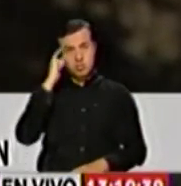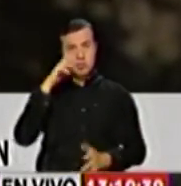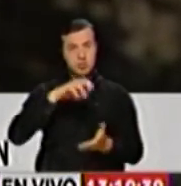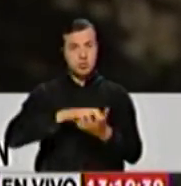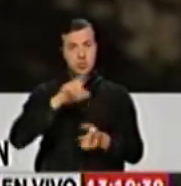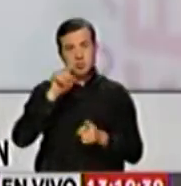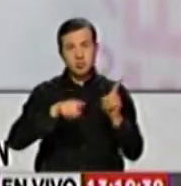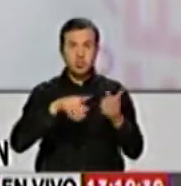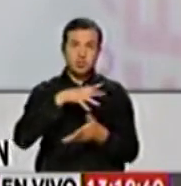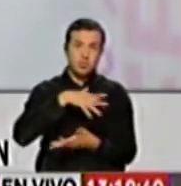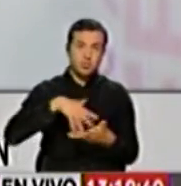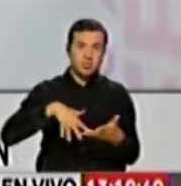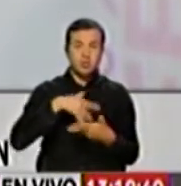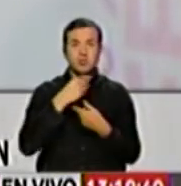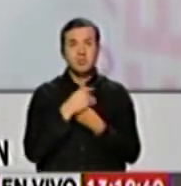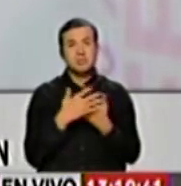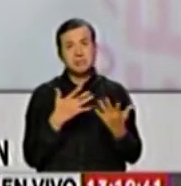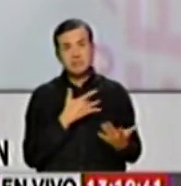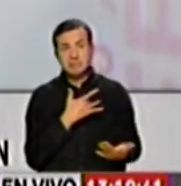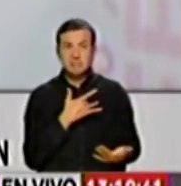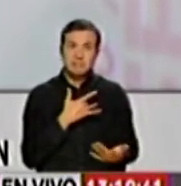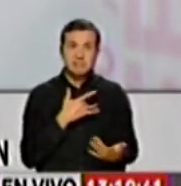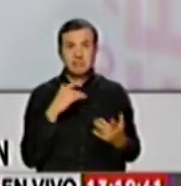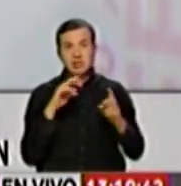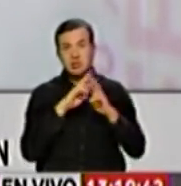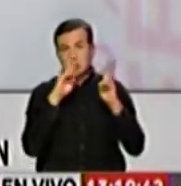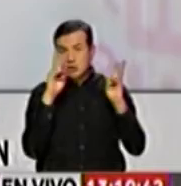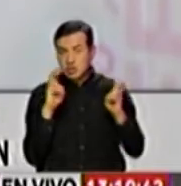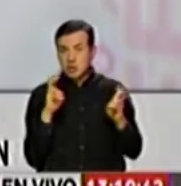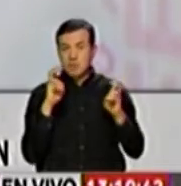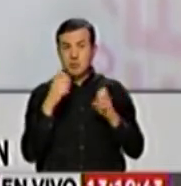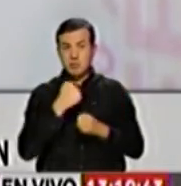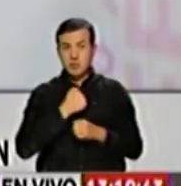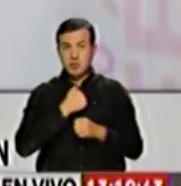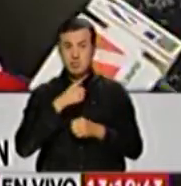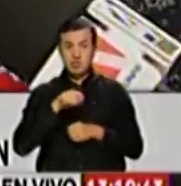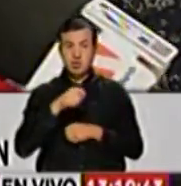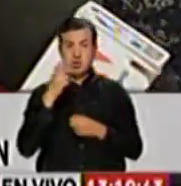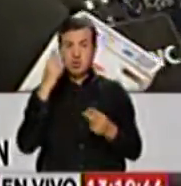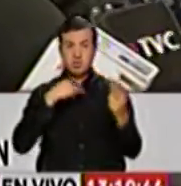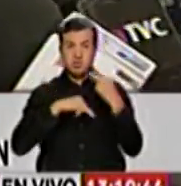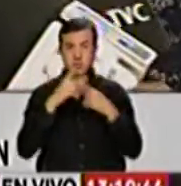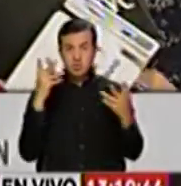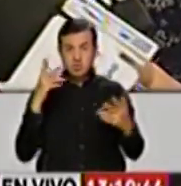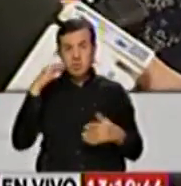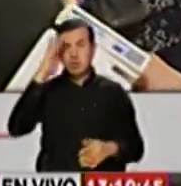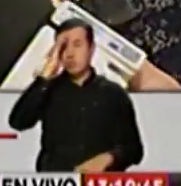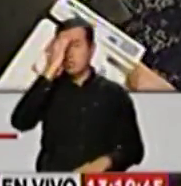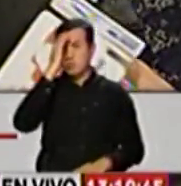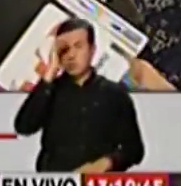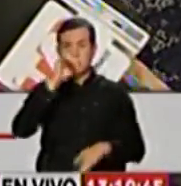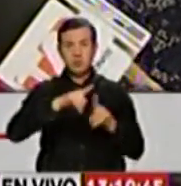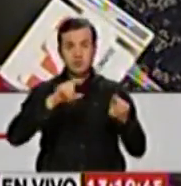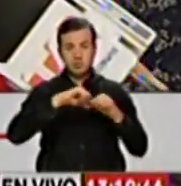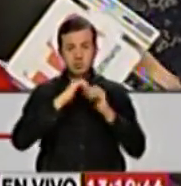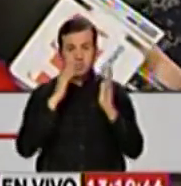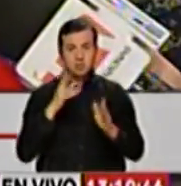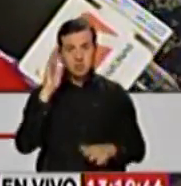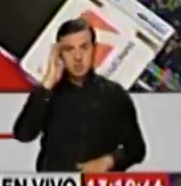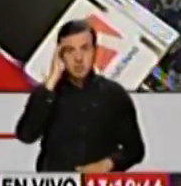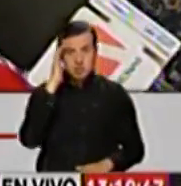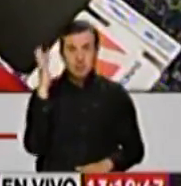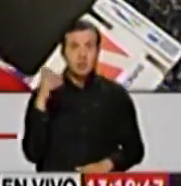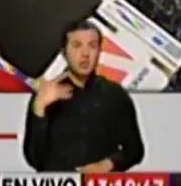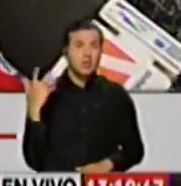existe inquietud. No lucen del todo convencidos con respecto de la autorregulación de los medios. Pero también hay preocupaciones de varios legisladores de que esto